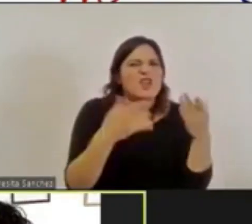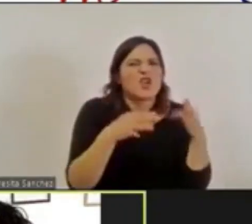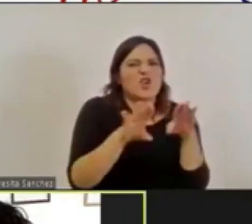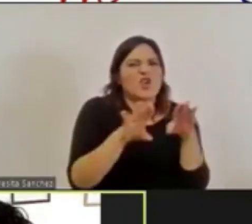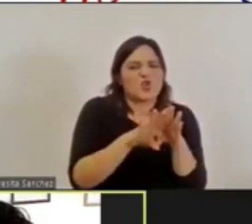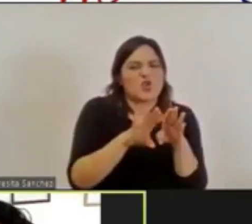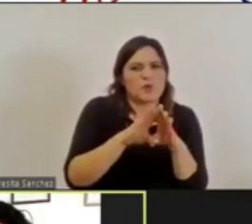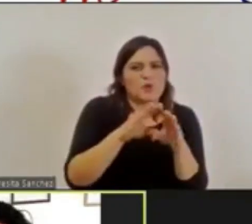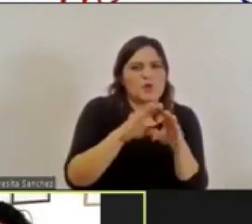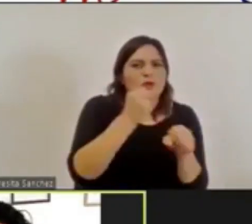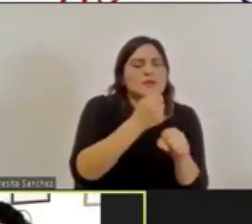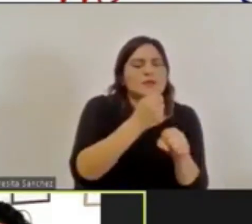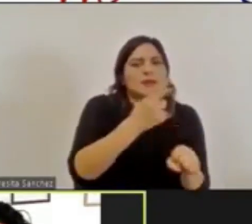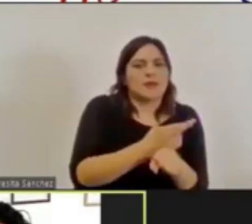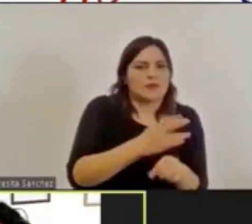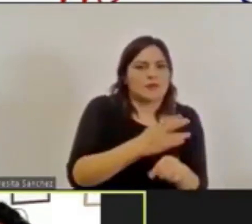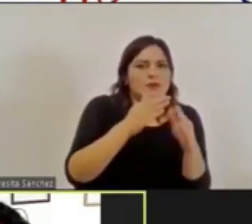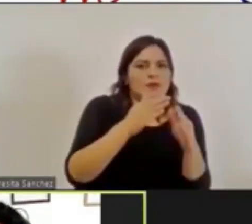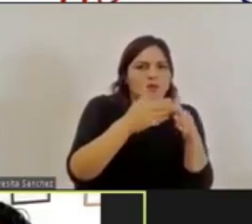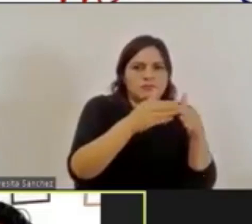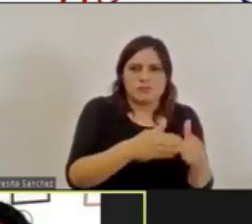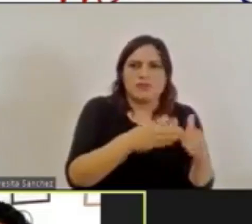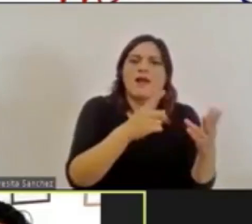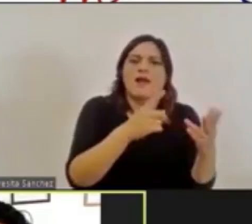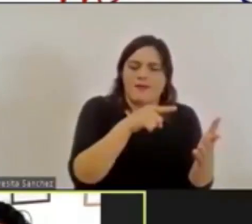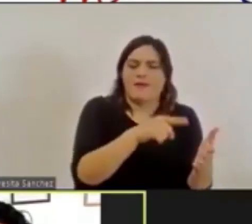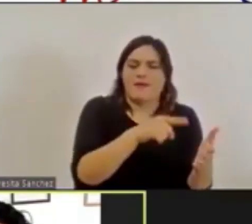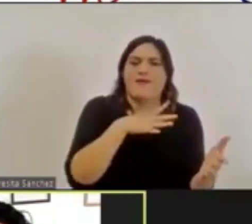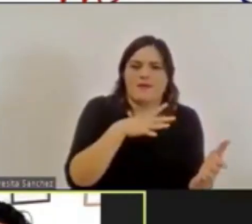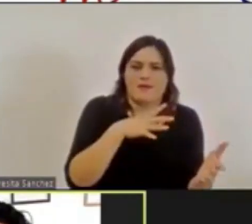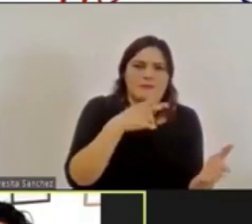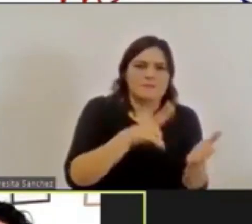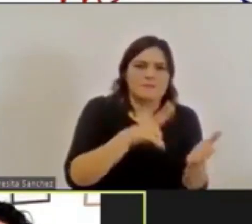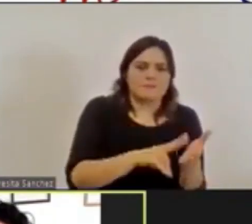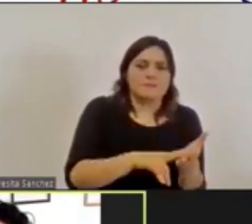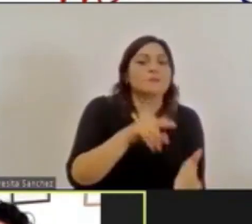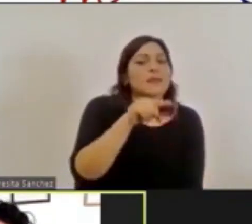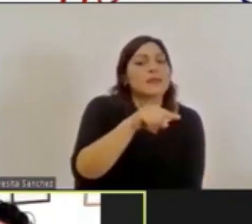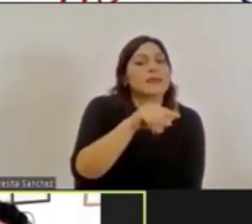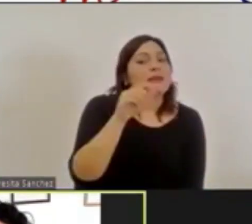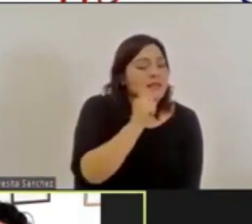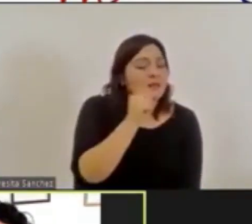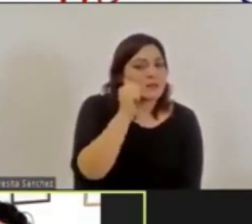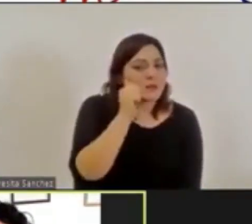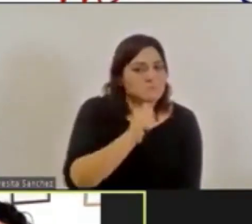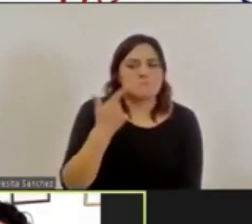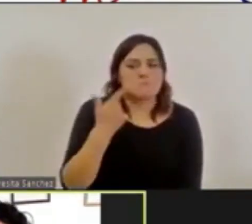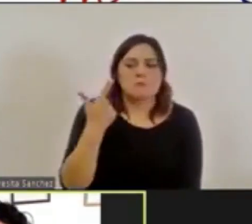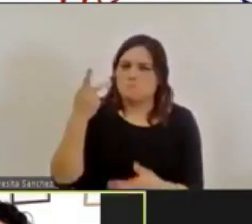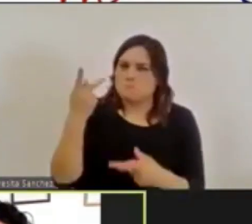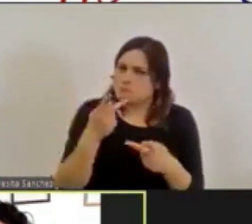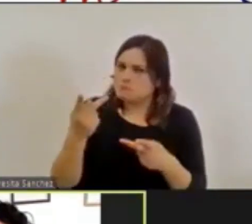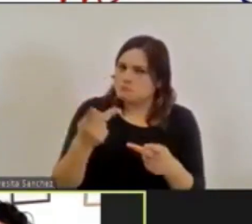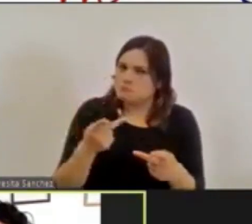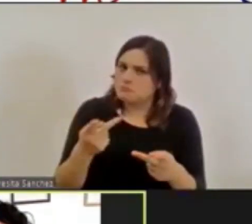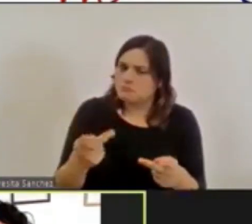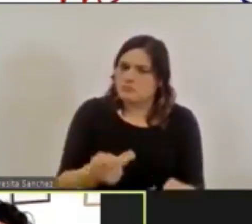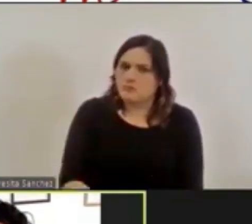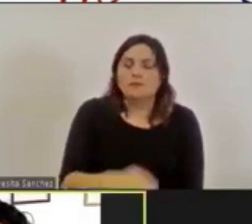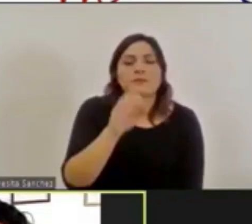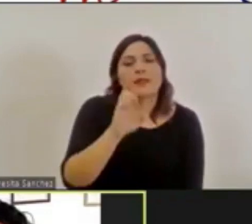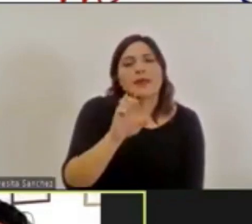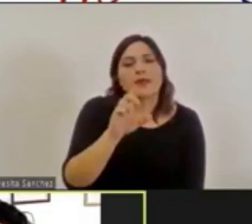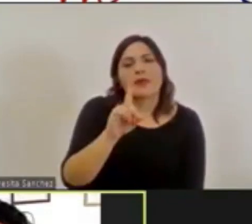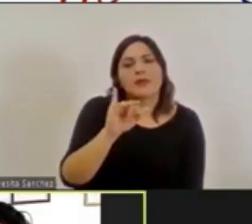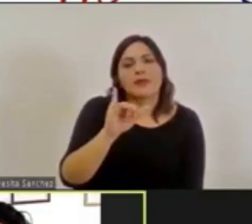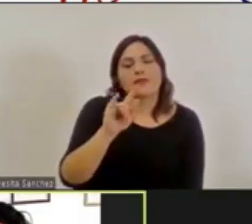decimos, ¿no? CEMAT, siempre, la Secretaría de Marina siempre está al día, se puede decir. Edith Gómez, muchas gracias a todos